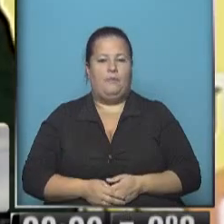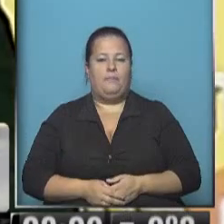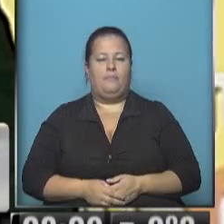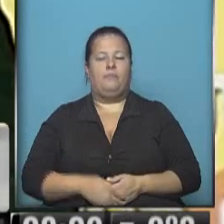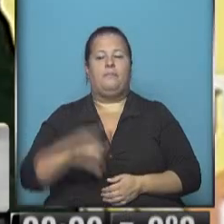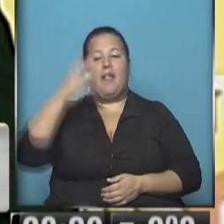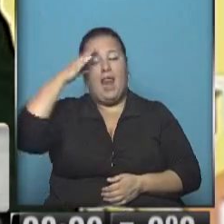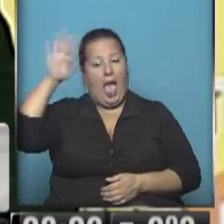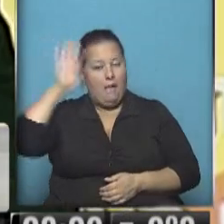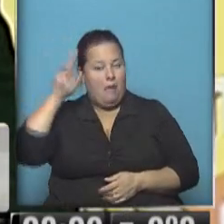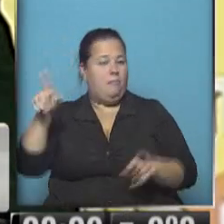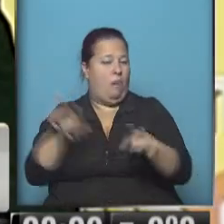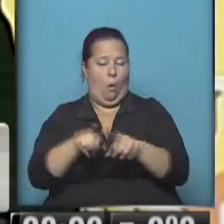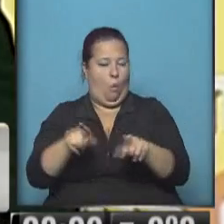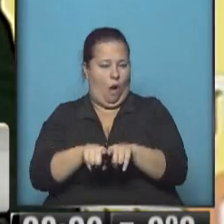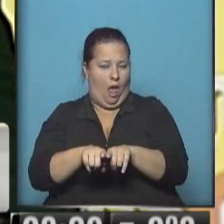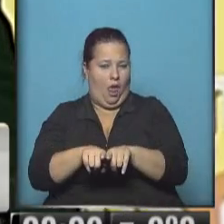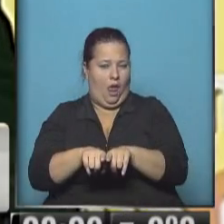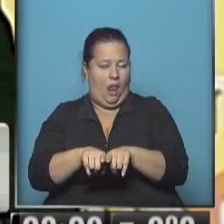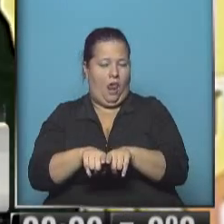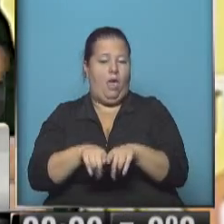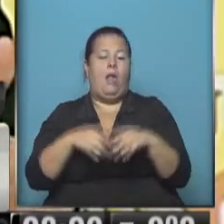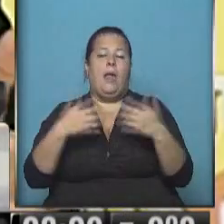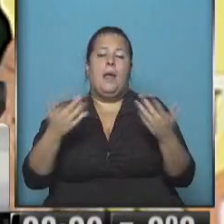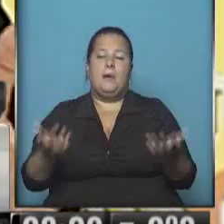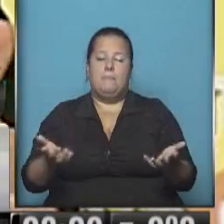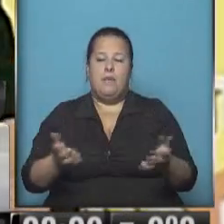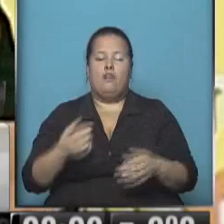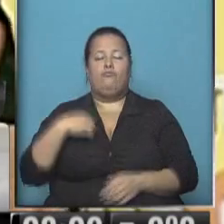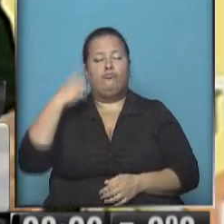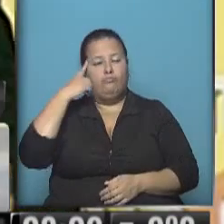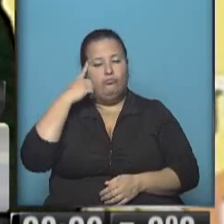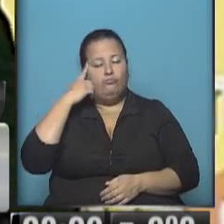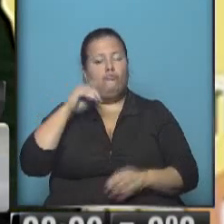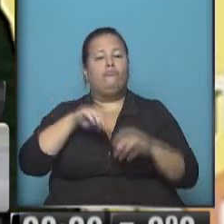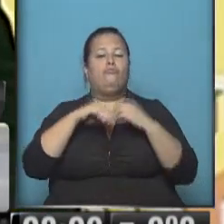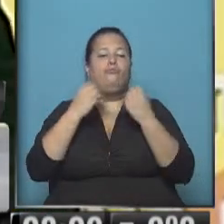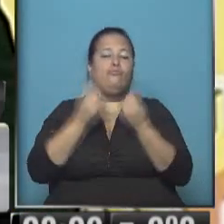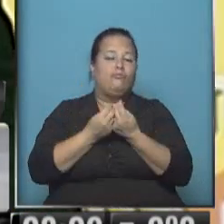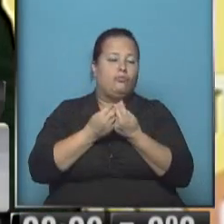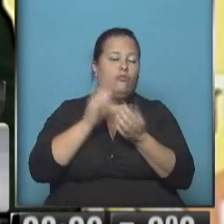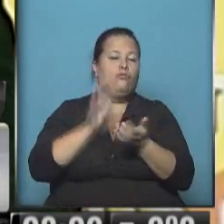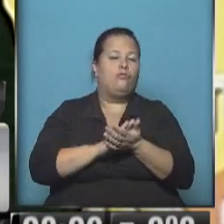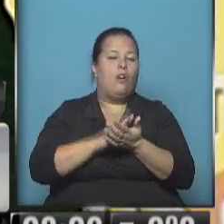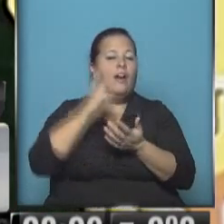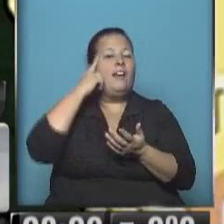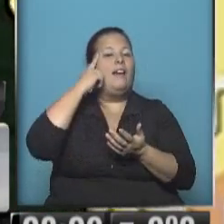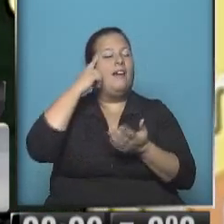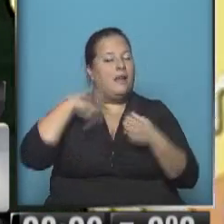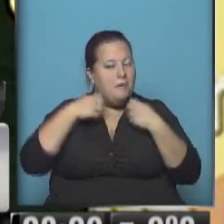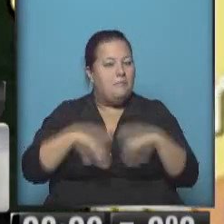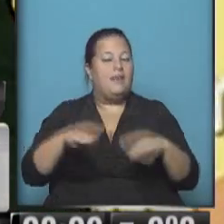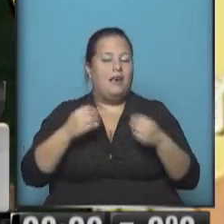en la pampa pasó lo mismo pero creo que todo esto en términos de la idea que estamos impulsando